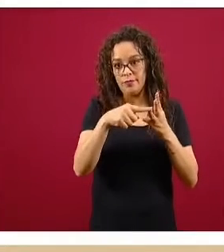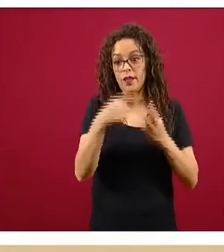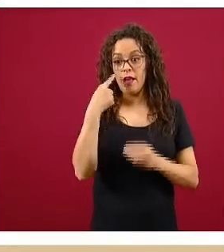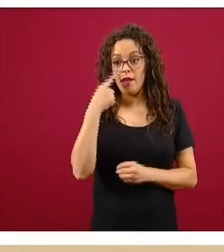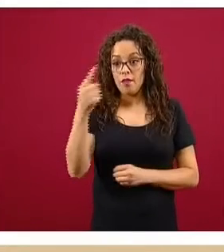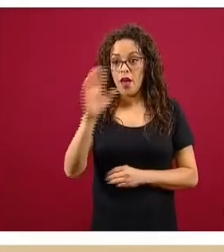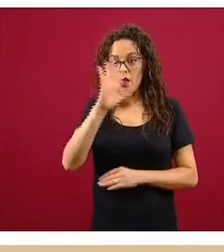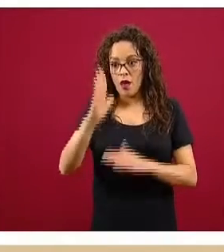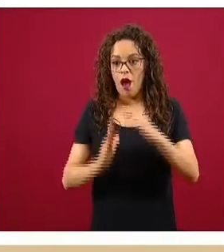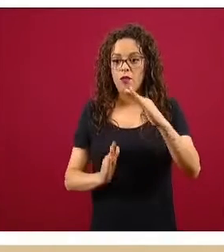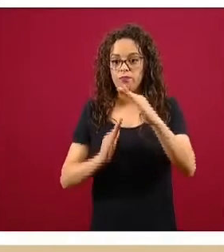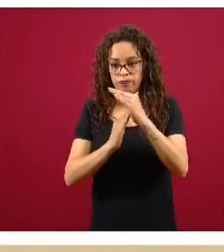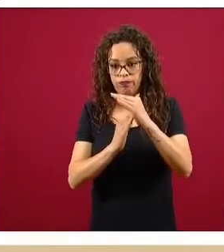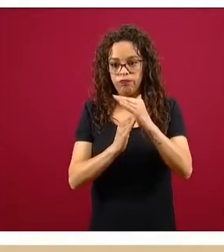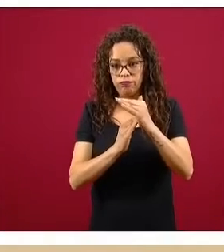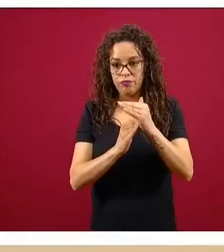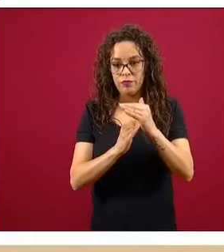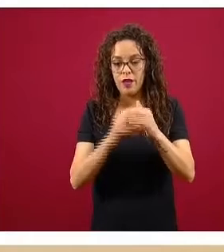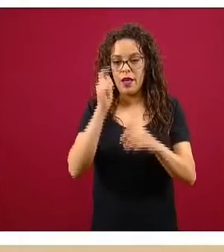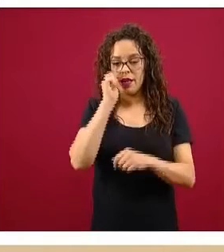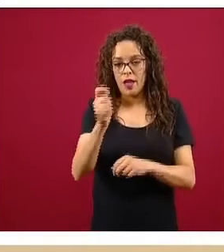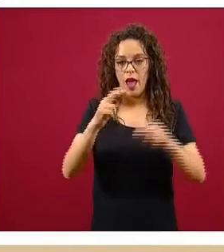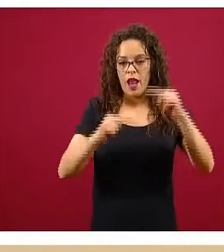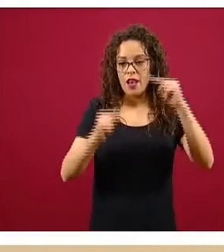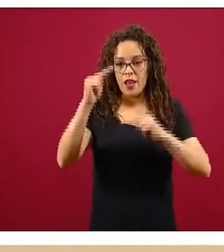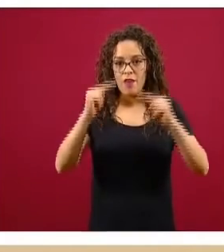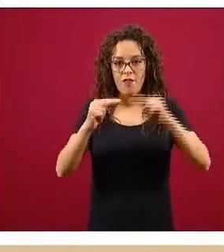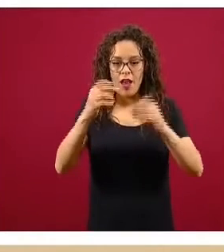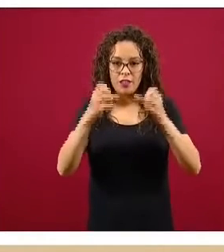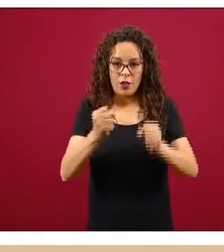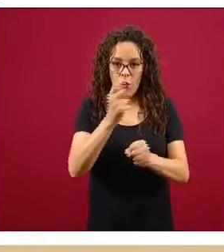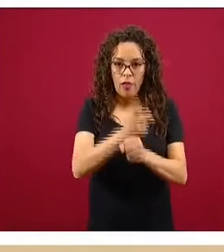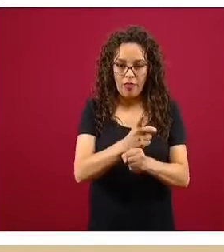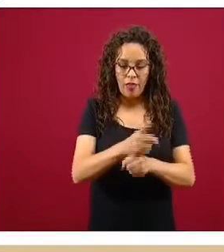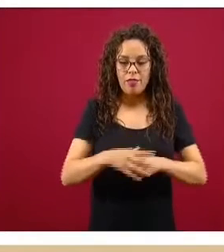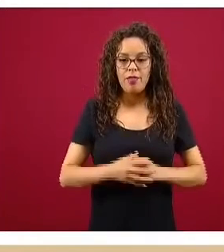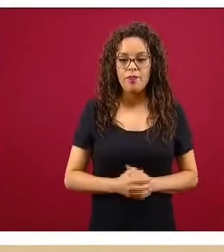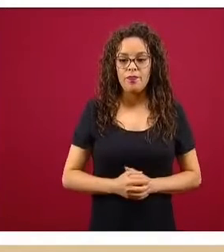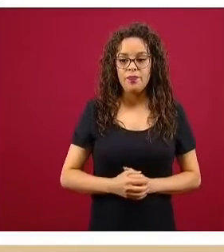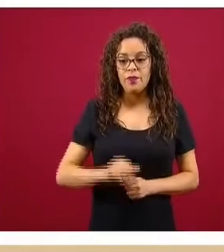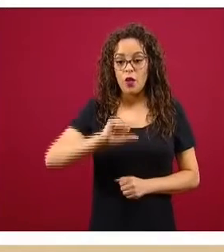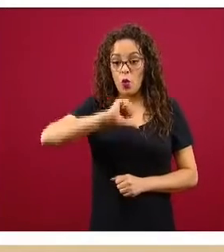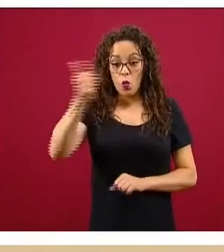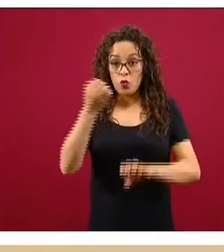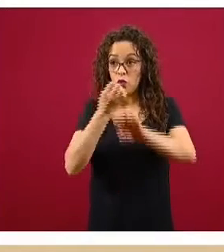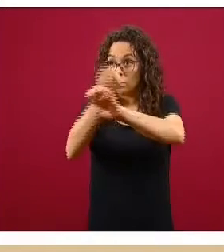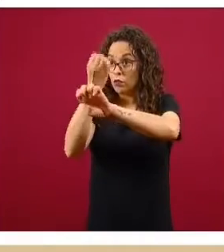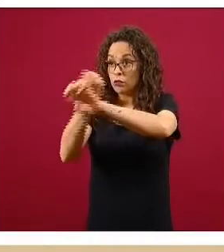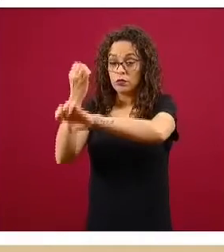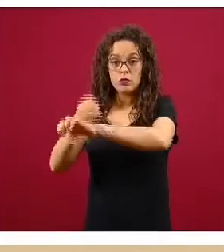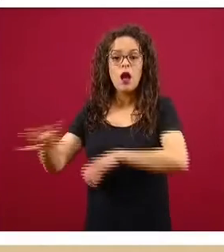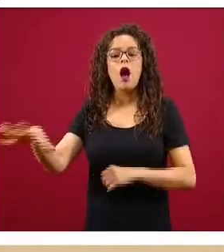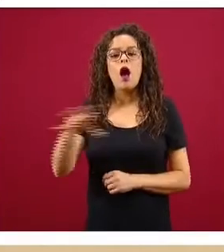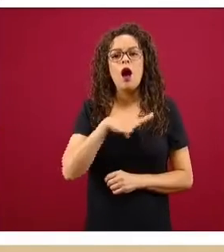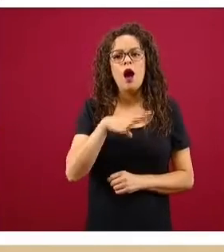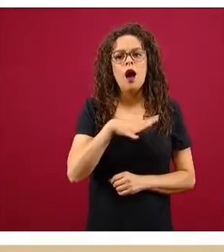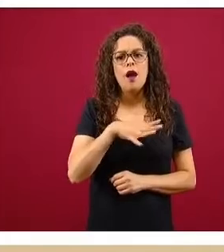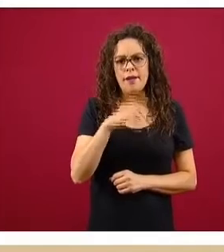está solo a 2 puntos porcentuales de lograrlo, y las demás entidades federativas tienen al menos